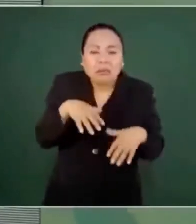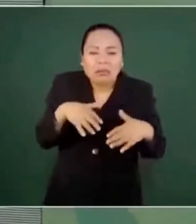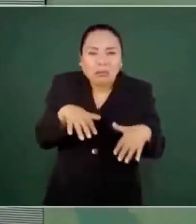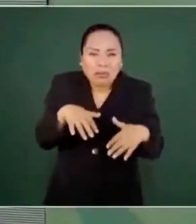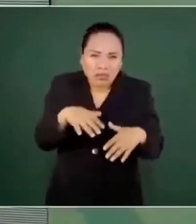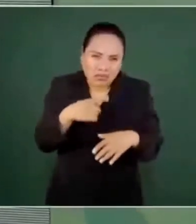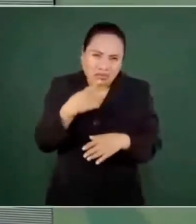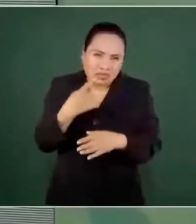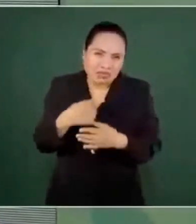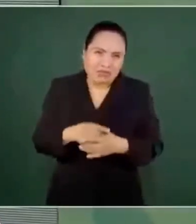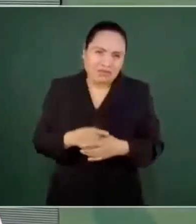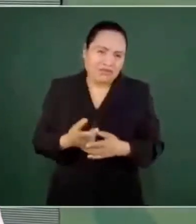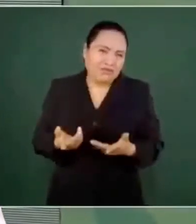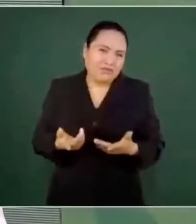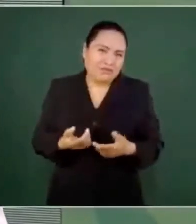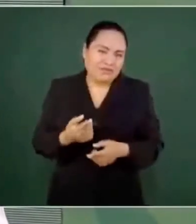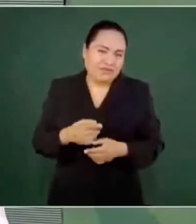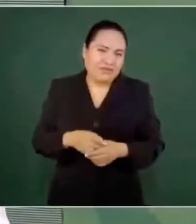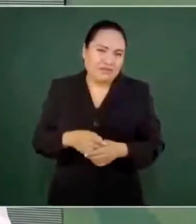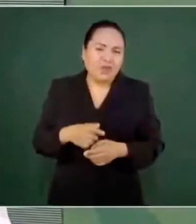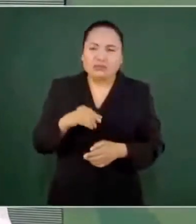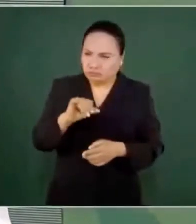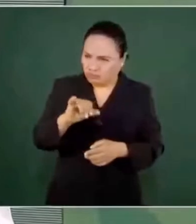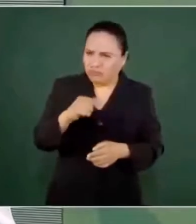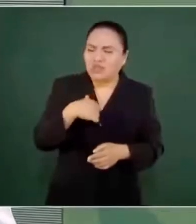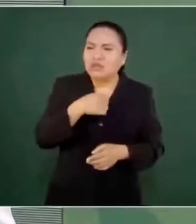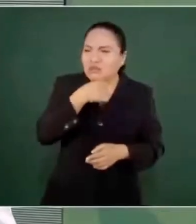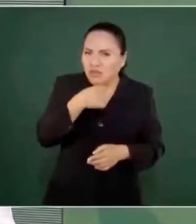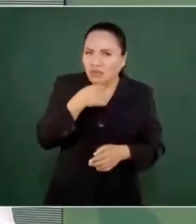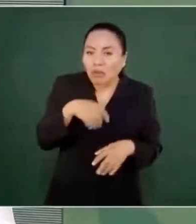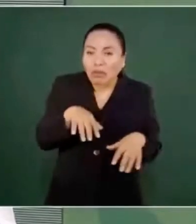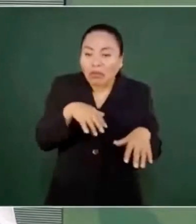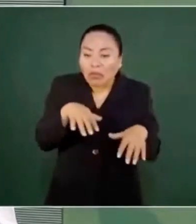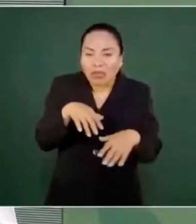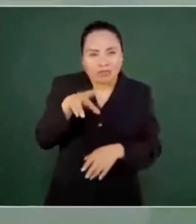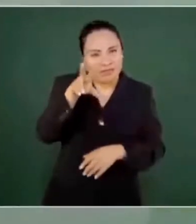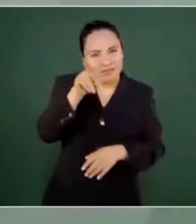sí. Viejo, sí, guango, ¿no?